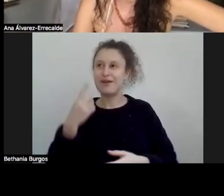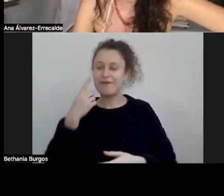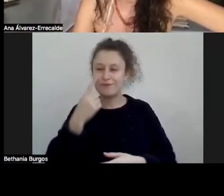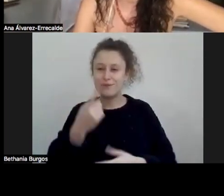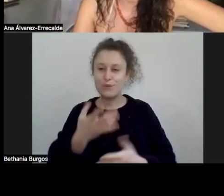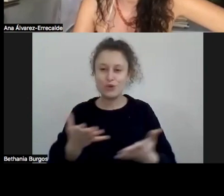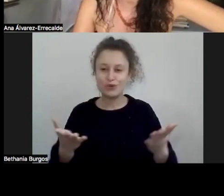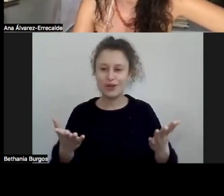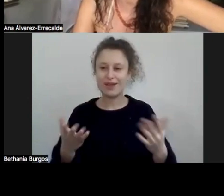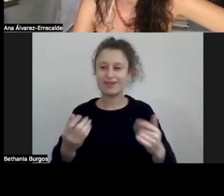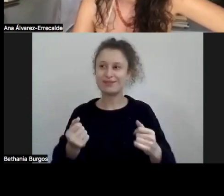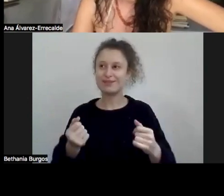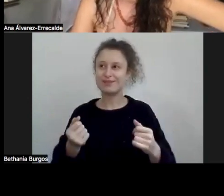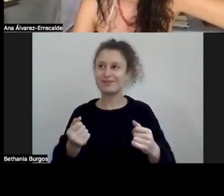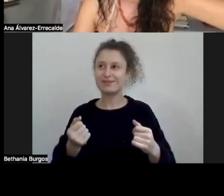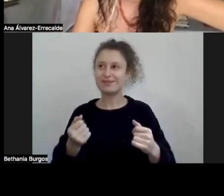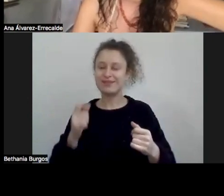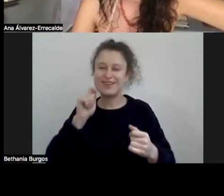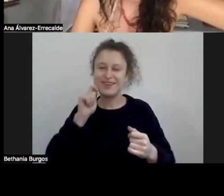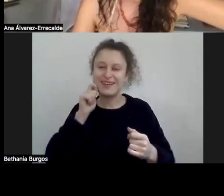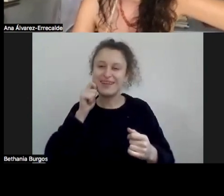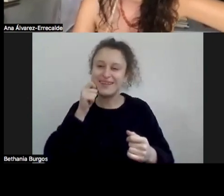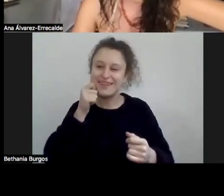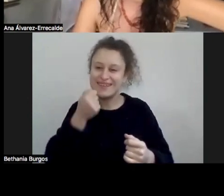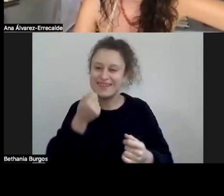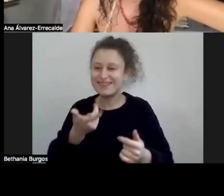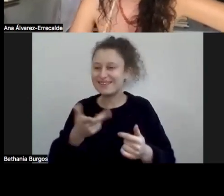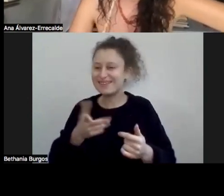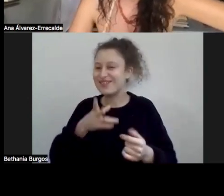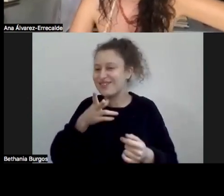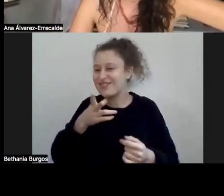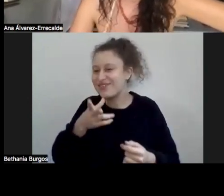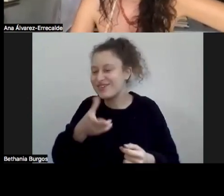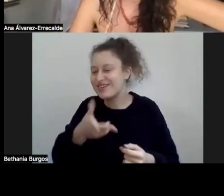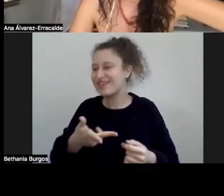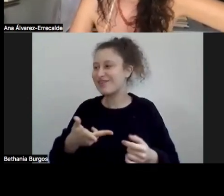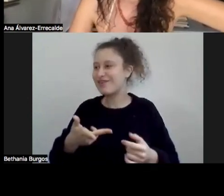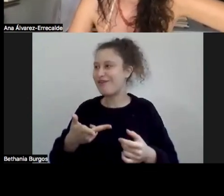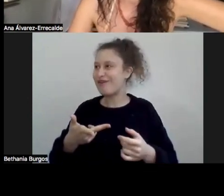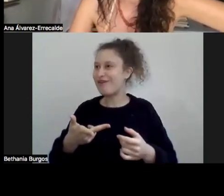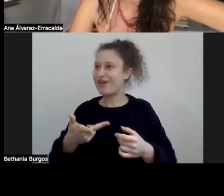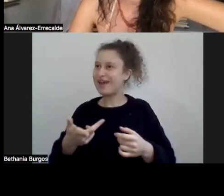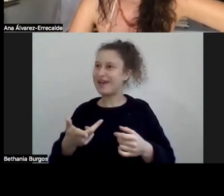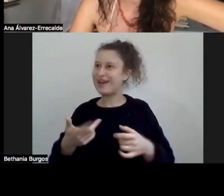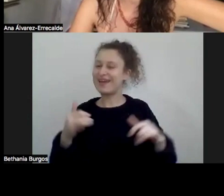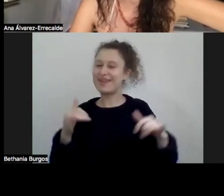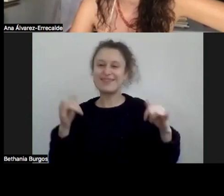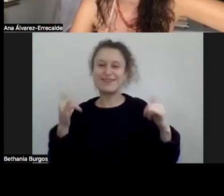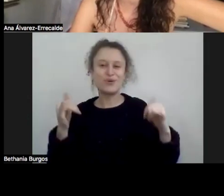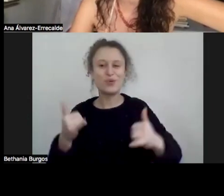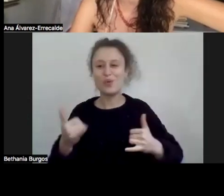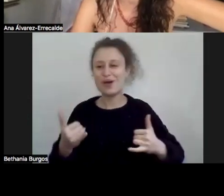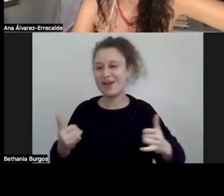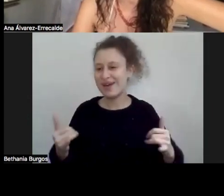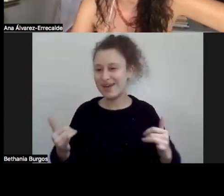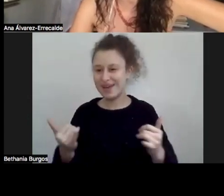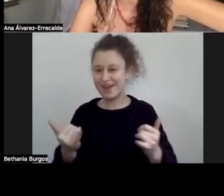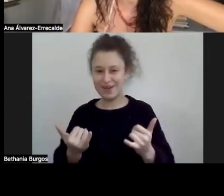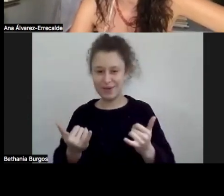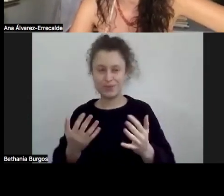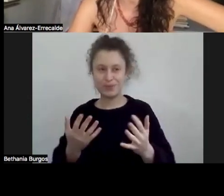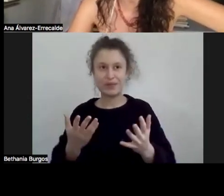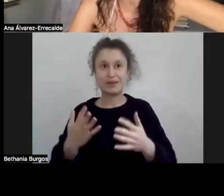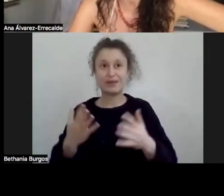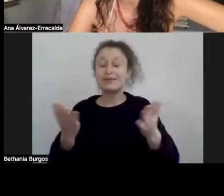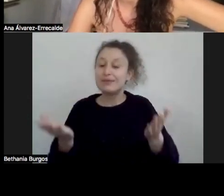el progreso, el disfrute, un disfrute que puede no ser como el de un niño o una niña neurotípico en función